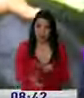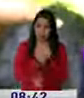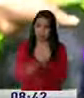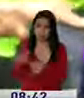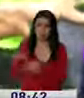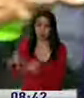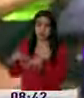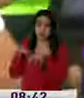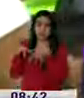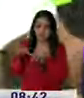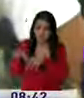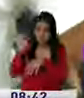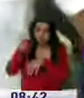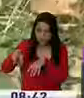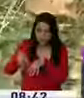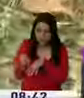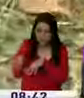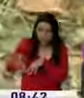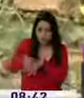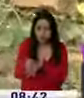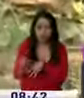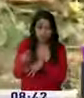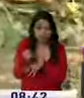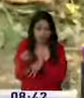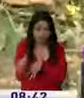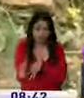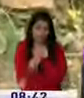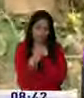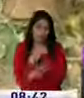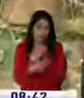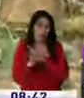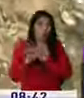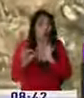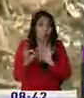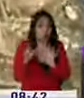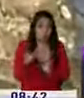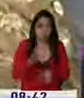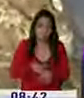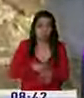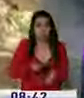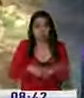agricultores encontraron una culebra que se presume fue la causante de la muerte.